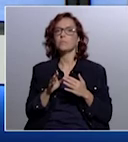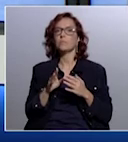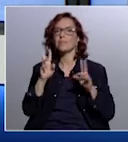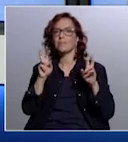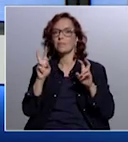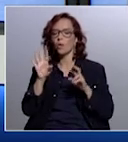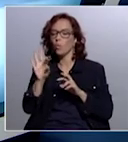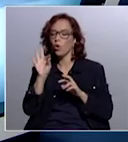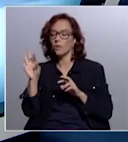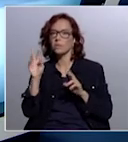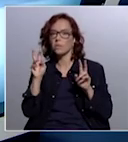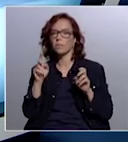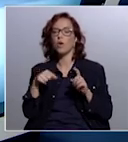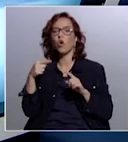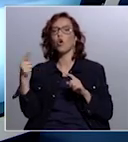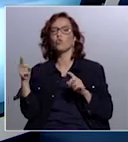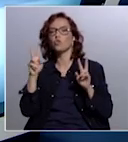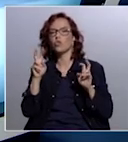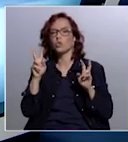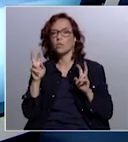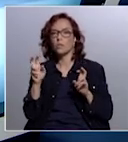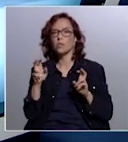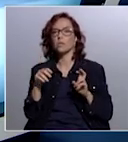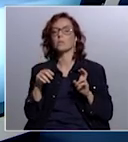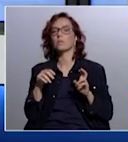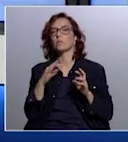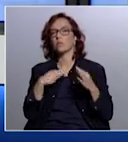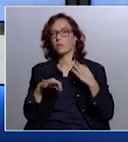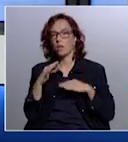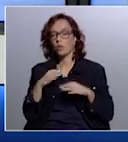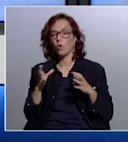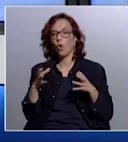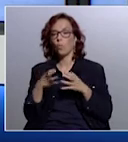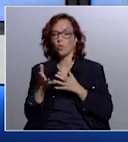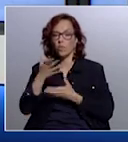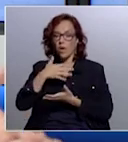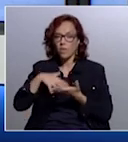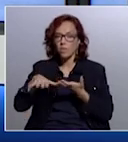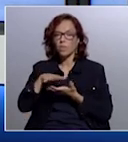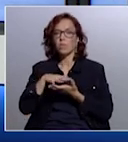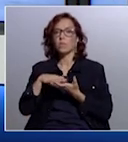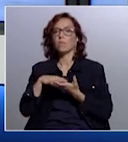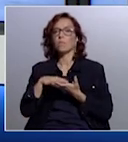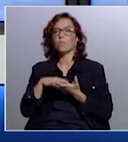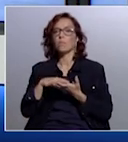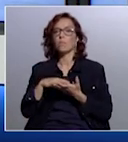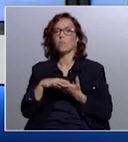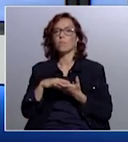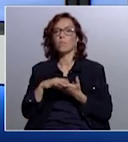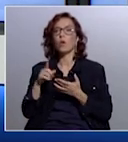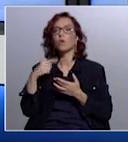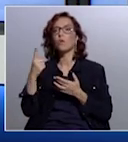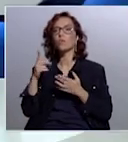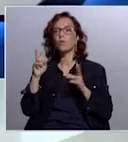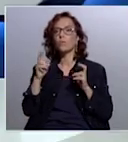temas en escenas que otros temas en esta cosa de ser un teatro vinculado con la comunidad con la ciudad el teatro insignia por excelencia que otros